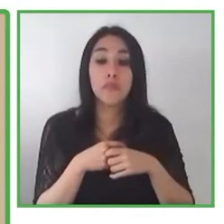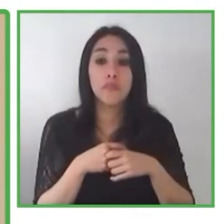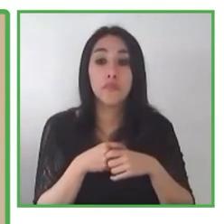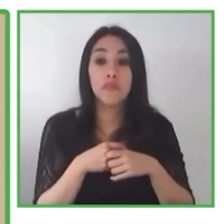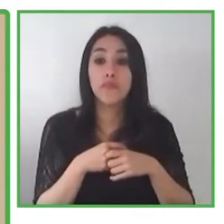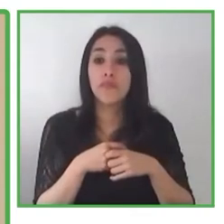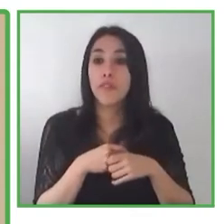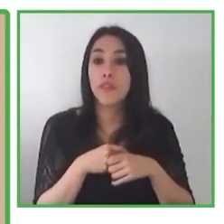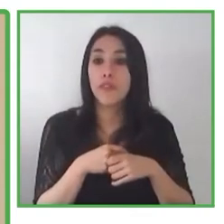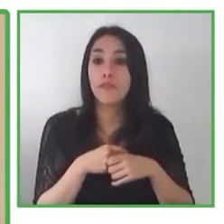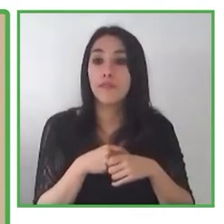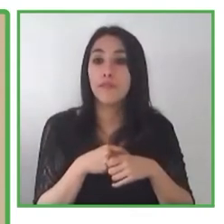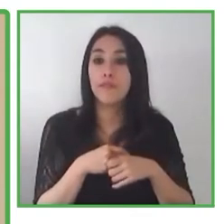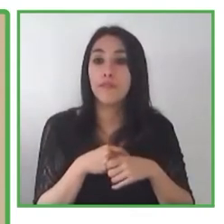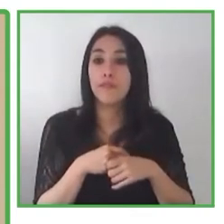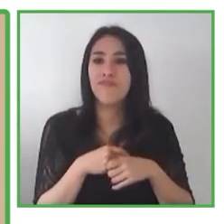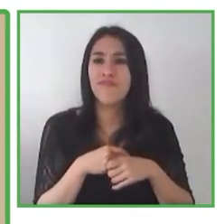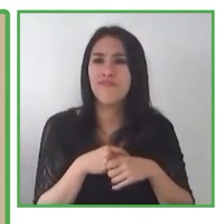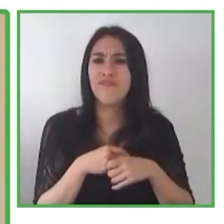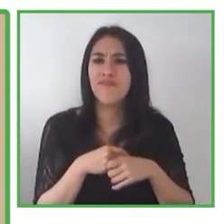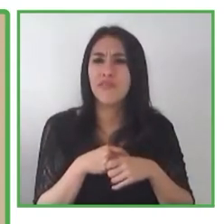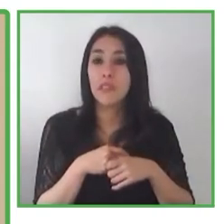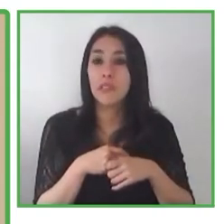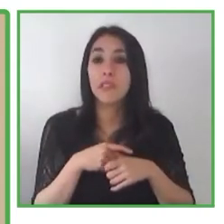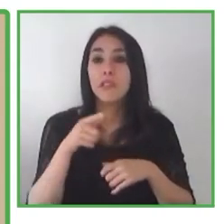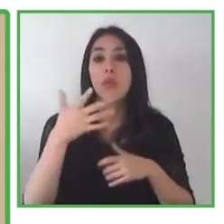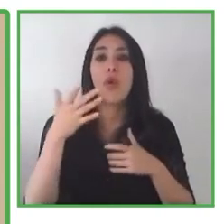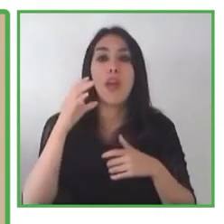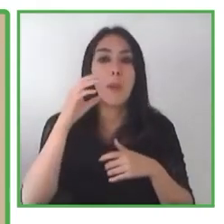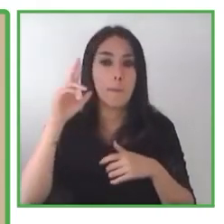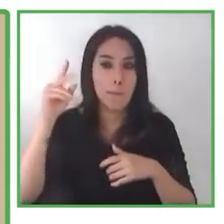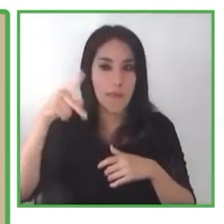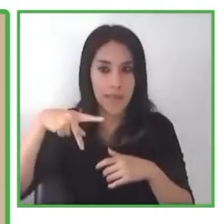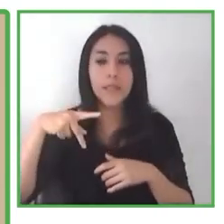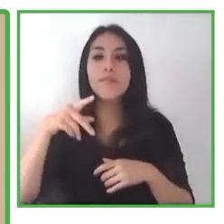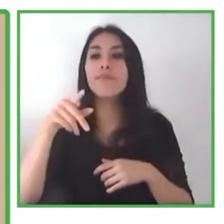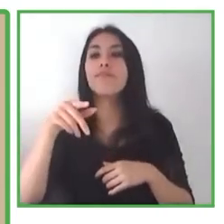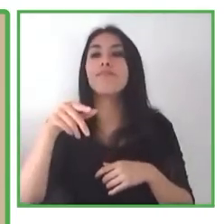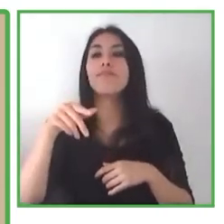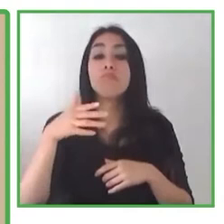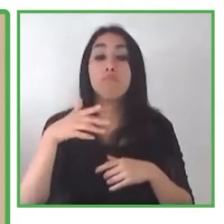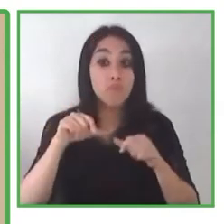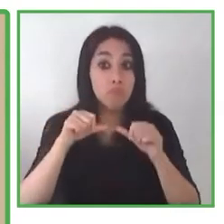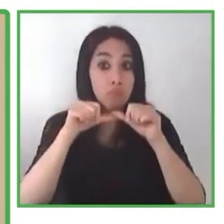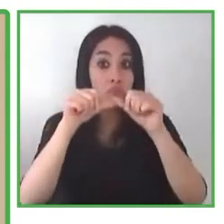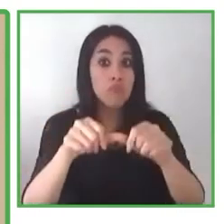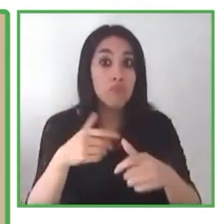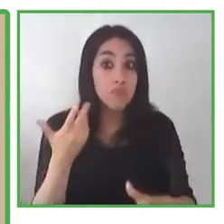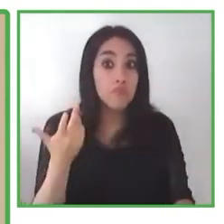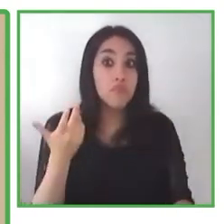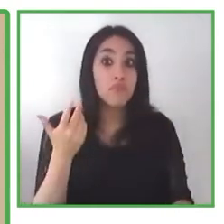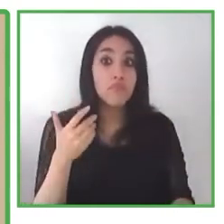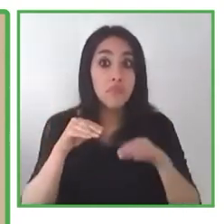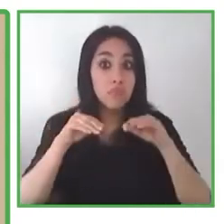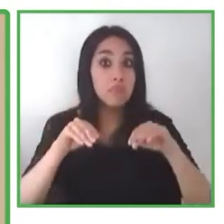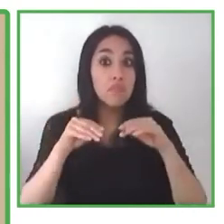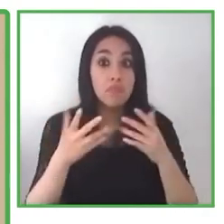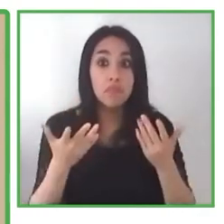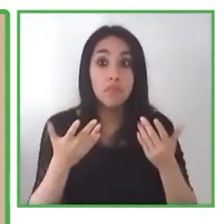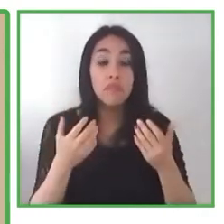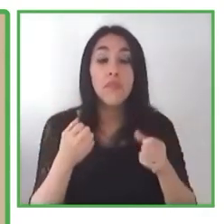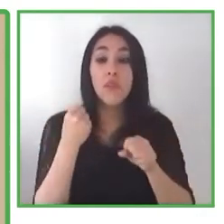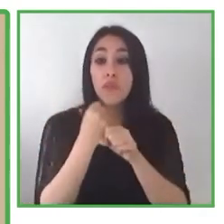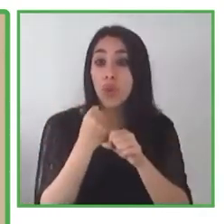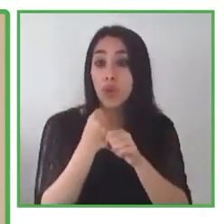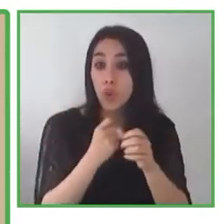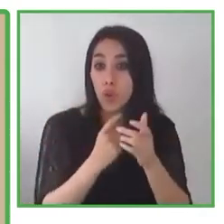sustentable. En el CRPD y en los Objetivos de Desarrollo Sustentable se reconoce la importancia de la educación